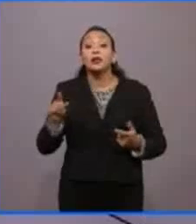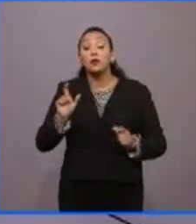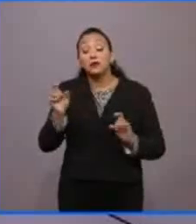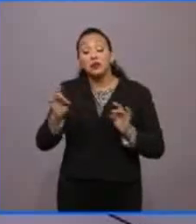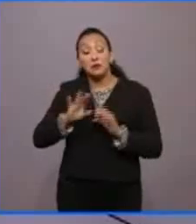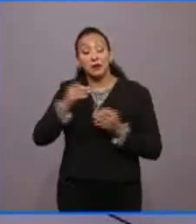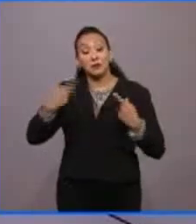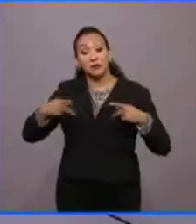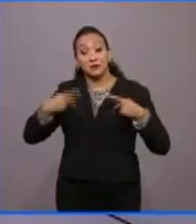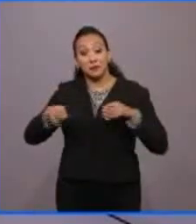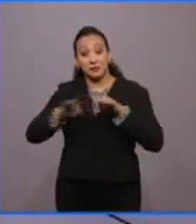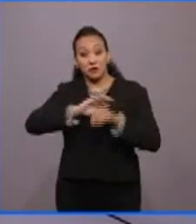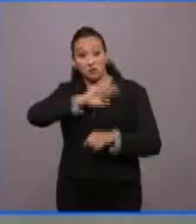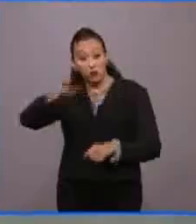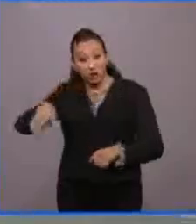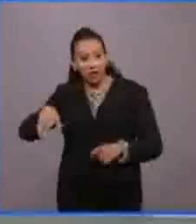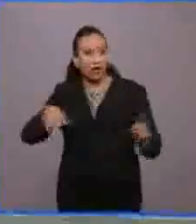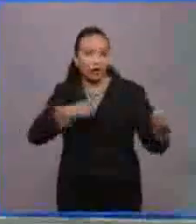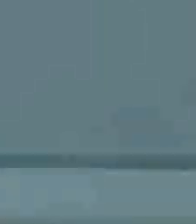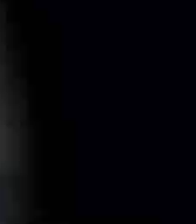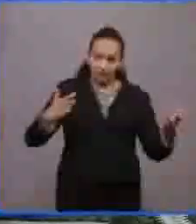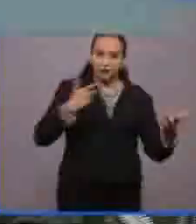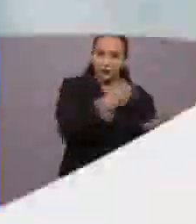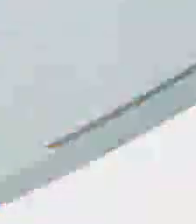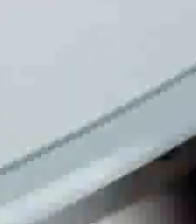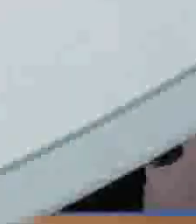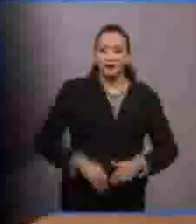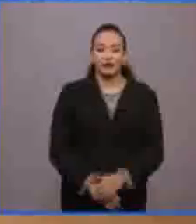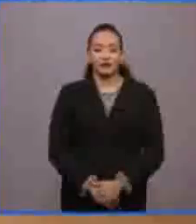cumplan con los requisitos de ley.